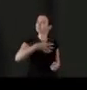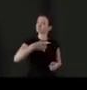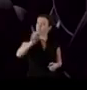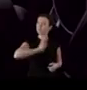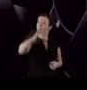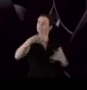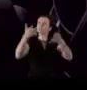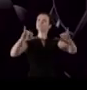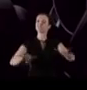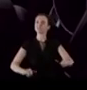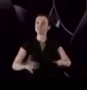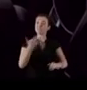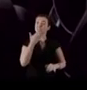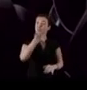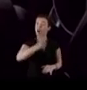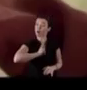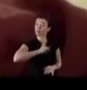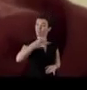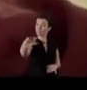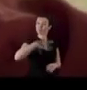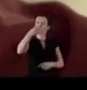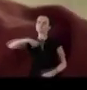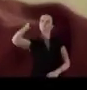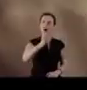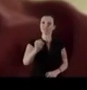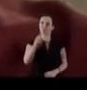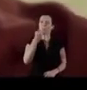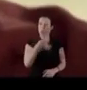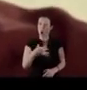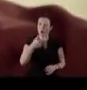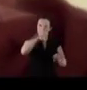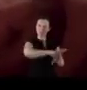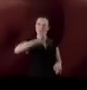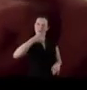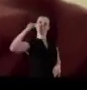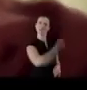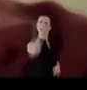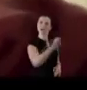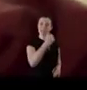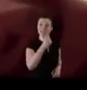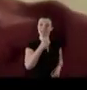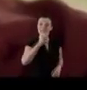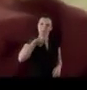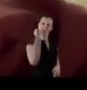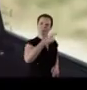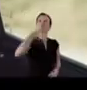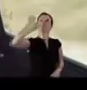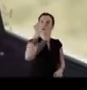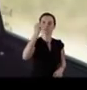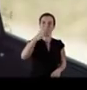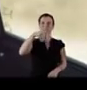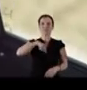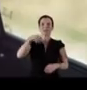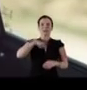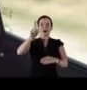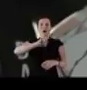ya me imagino yo con quién andas, ¿eh? ¿Te crees que soy imbécil? ¿Y que no sé que lo que quieres es dejarme? Pues a mí nadie me deja tirado, ¿te enteras? Porque